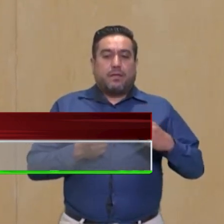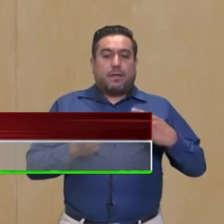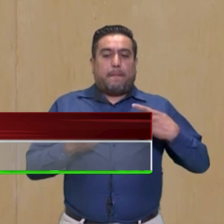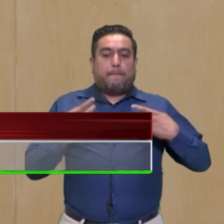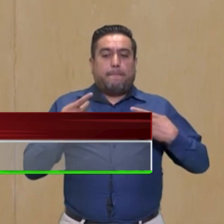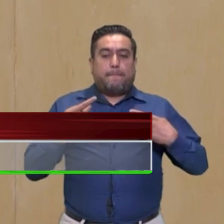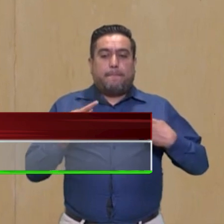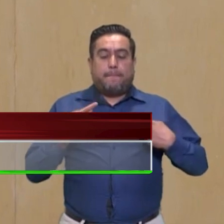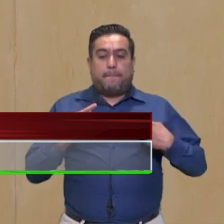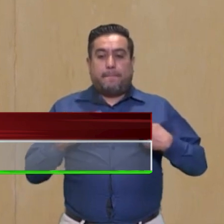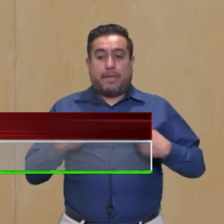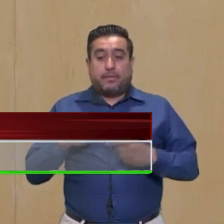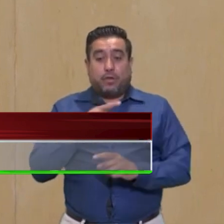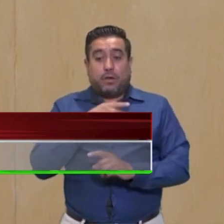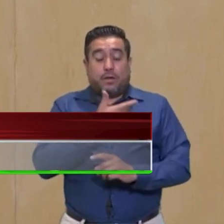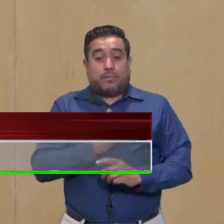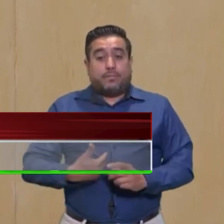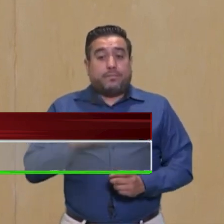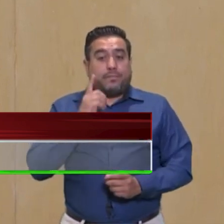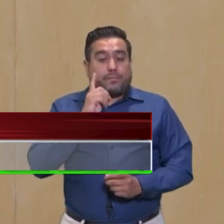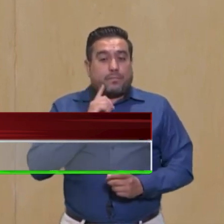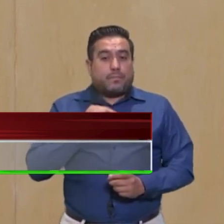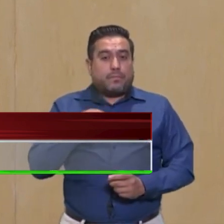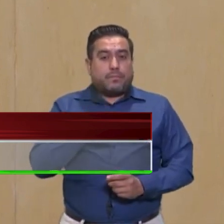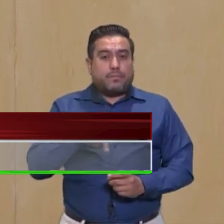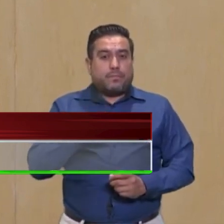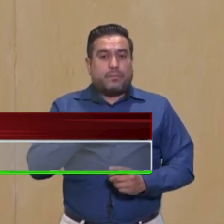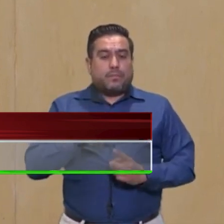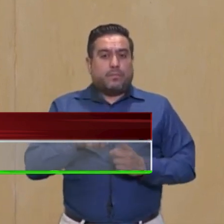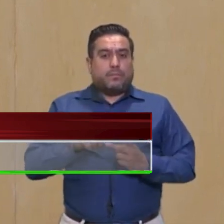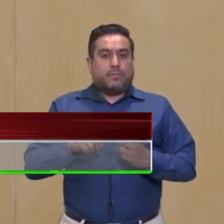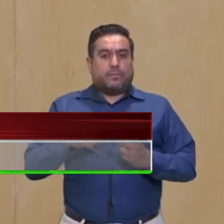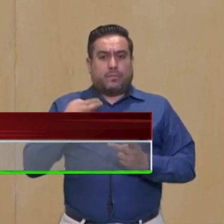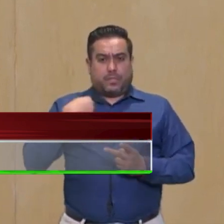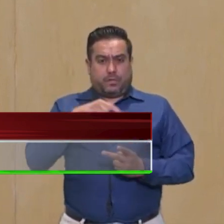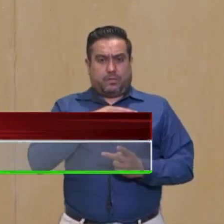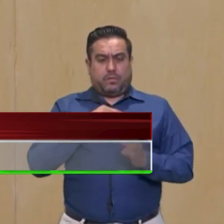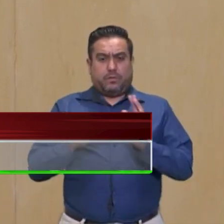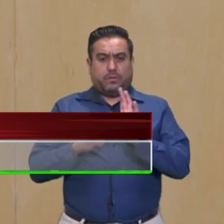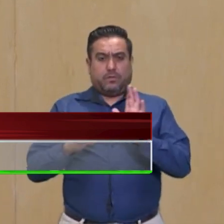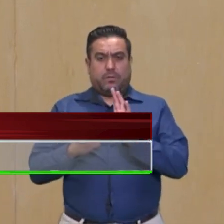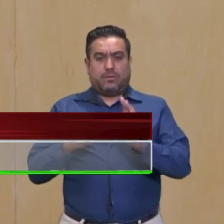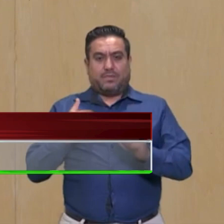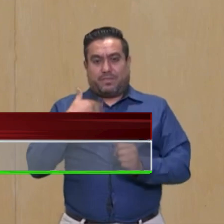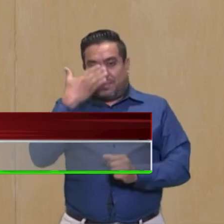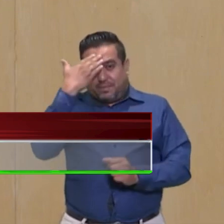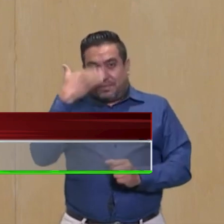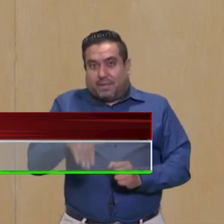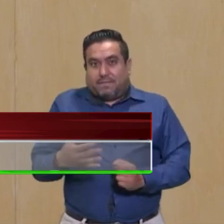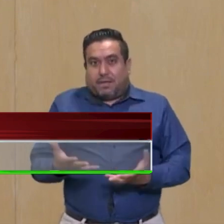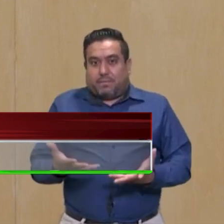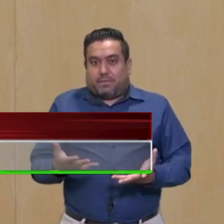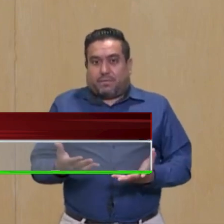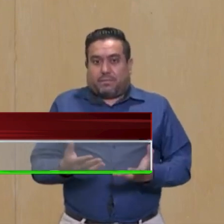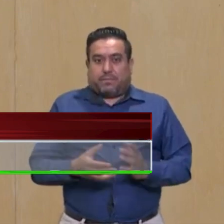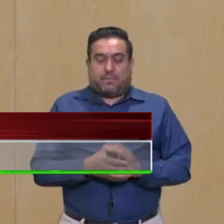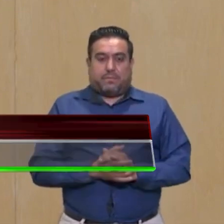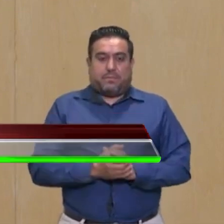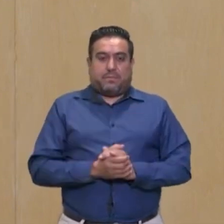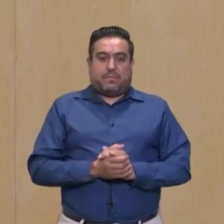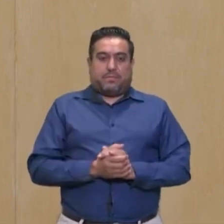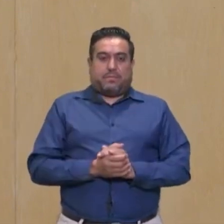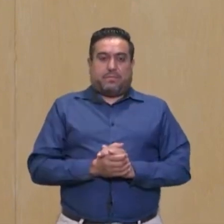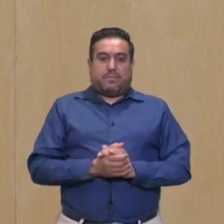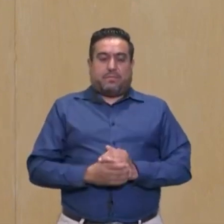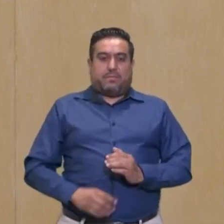de la presidenta está bien quienes suscribimos el documento sabíamos que esto iba a pasar la verdad